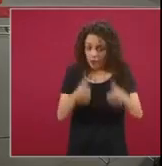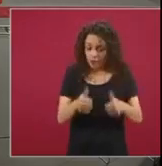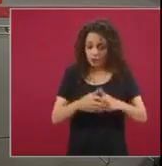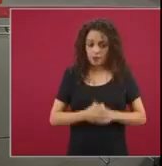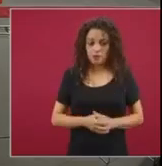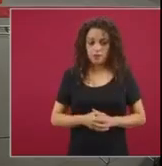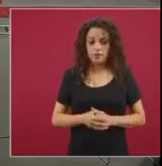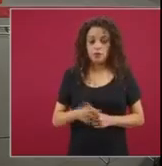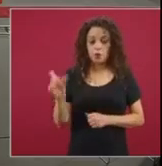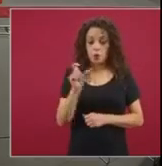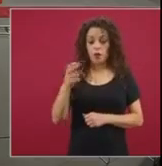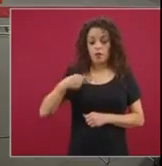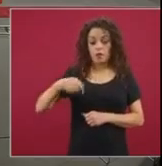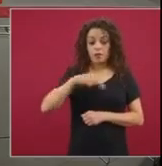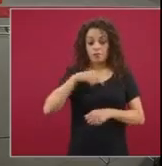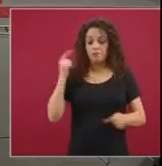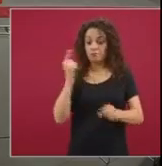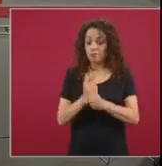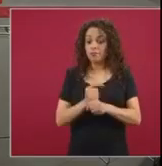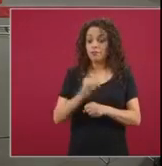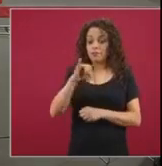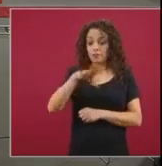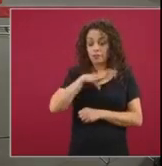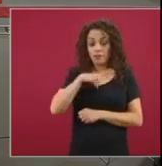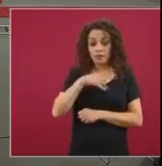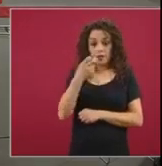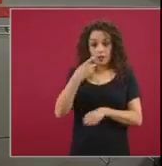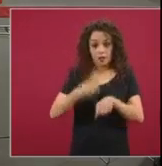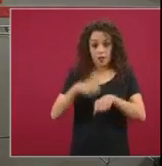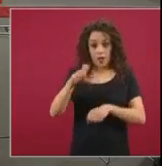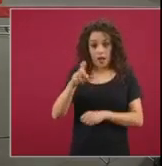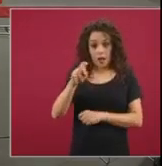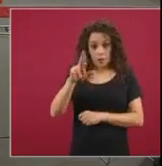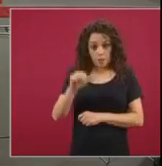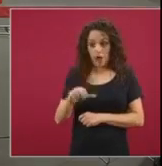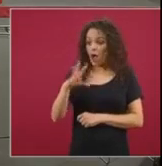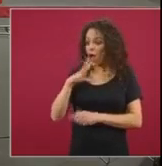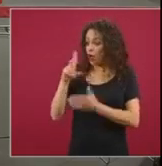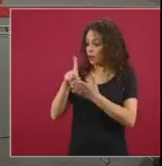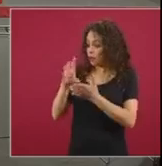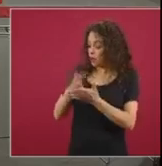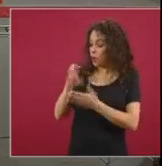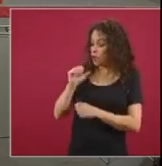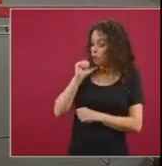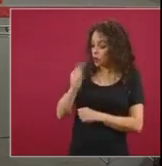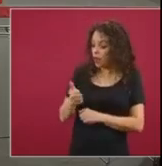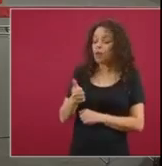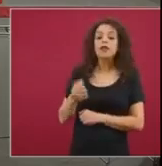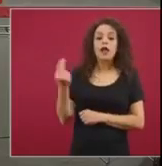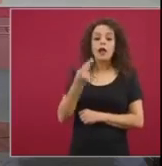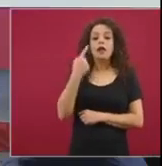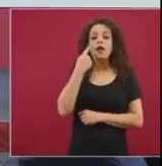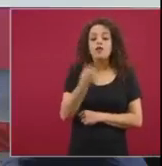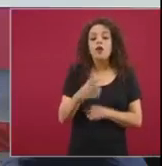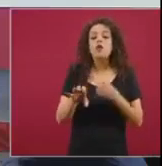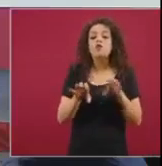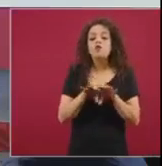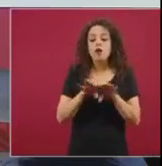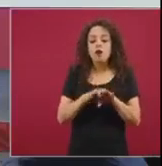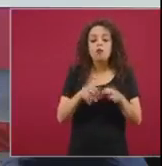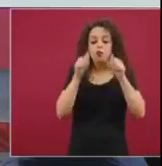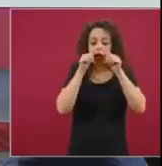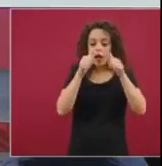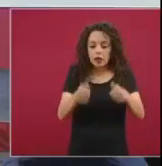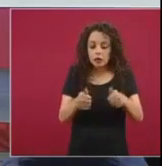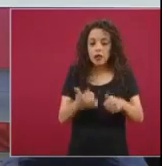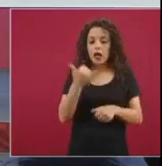diagnosticamos un caso de lepra para ver si existe discapacidad o no, y tratarla o evitar que esto avance. El control clínico